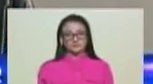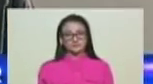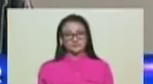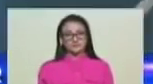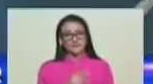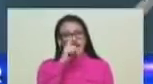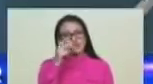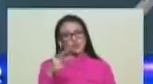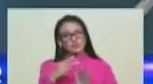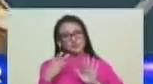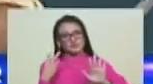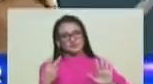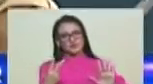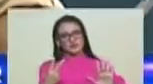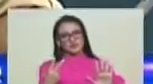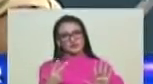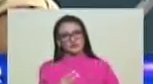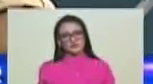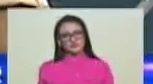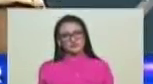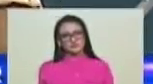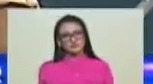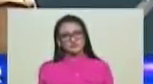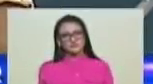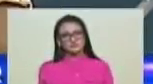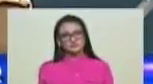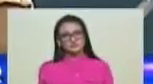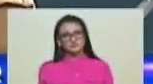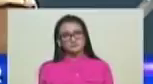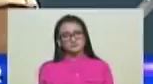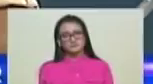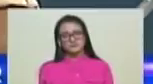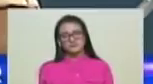2017 se lanzaron a quemar gente viva